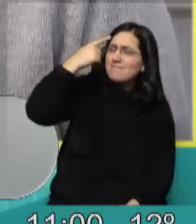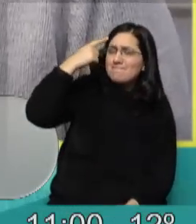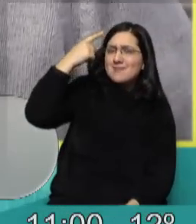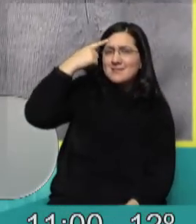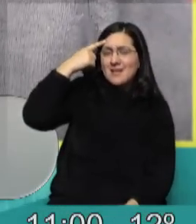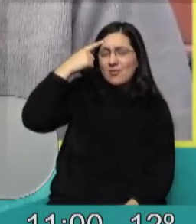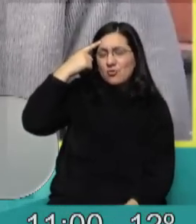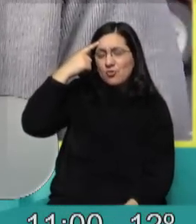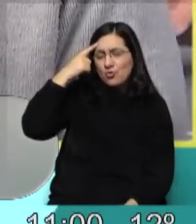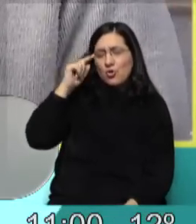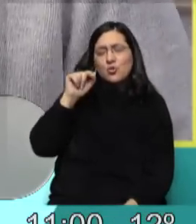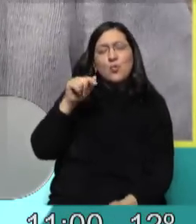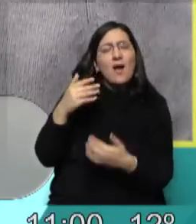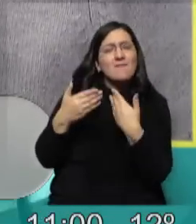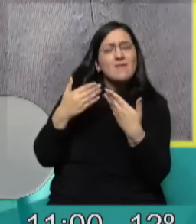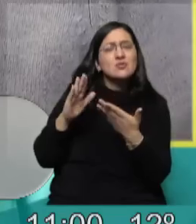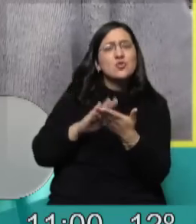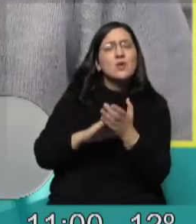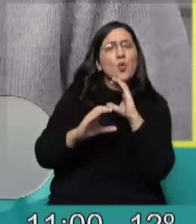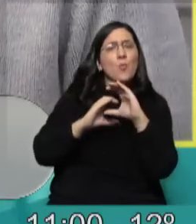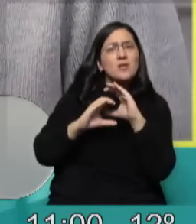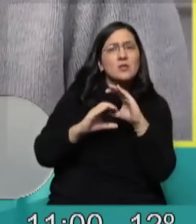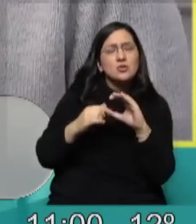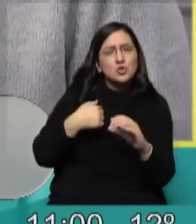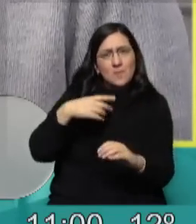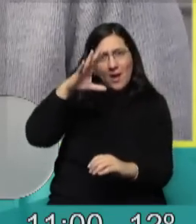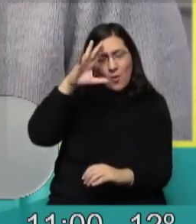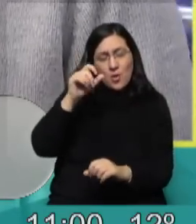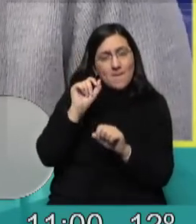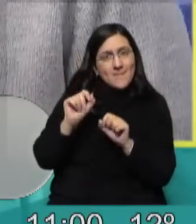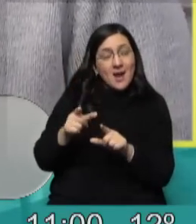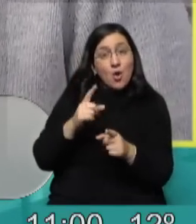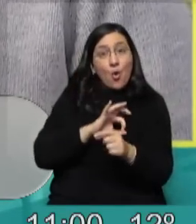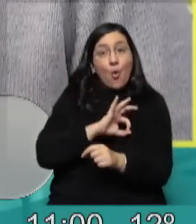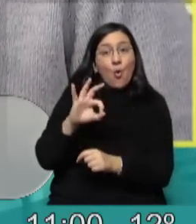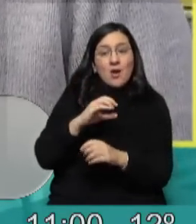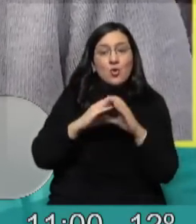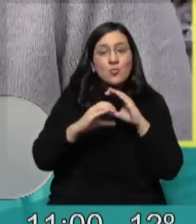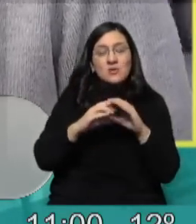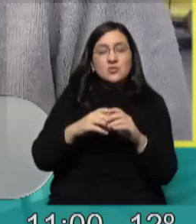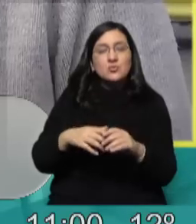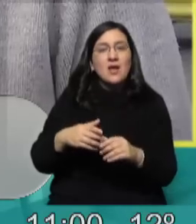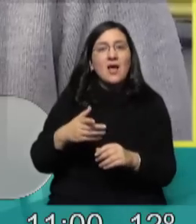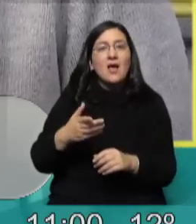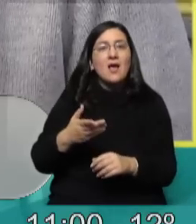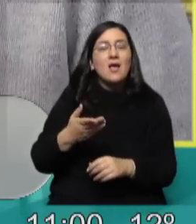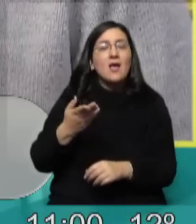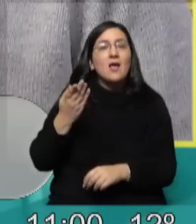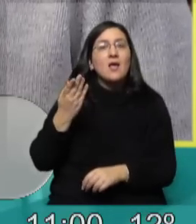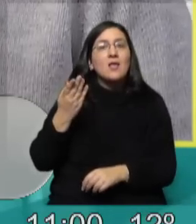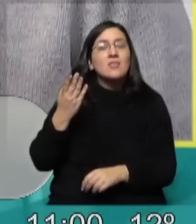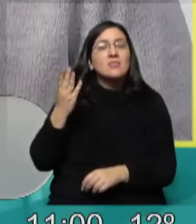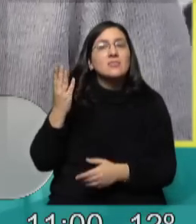hablando anteriormente con el comunicador. ¿Yo recuerdo mal o este comunicador no había hecho una demanda a una empresa